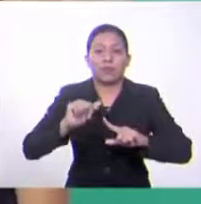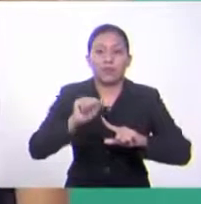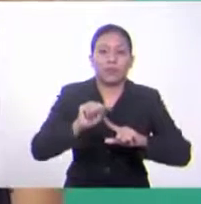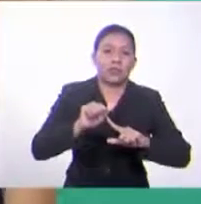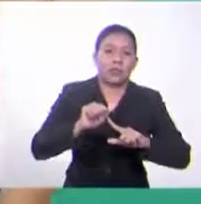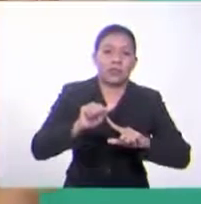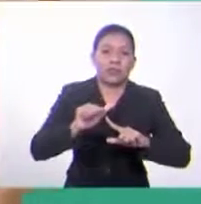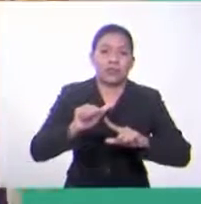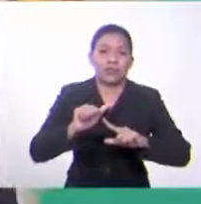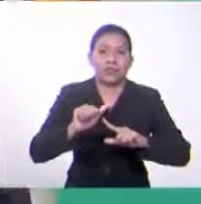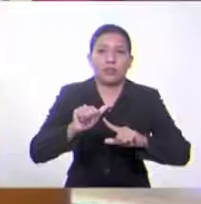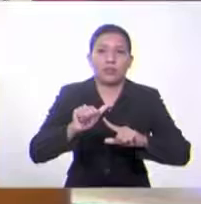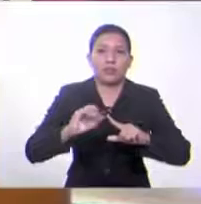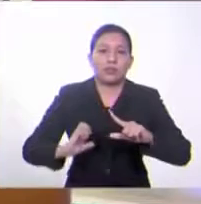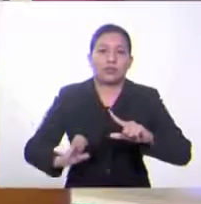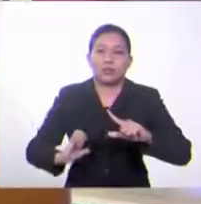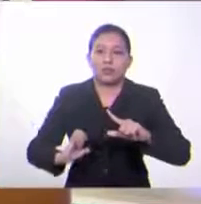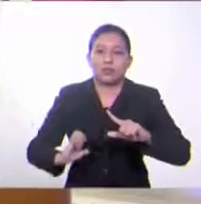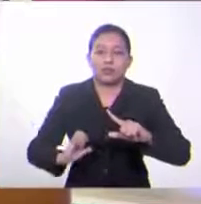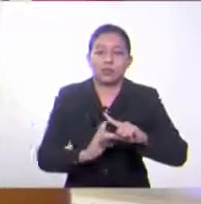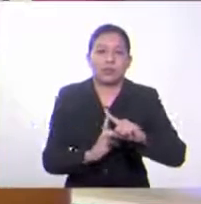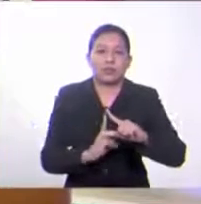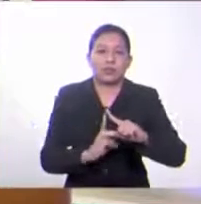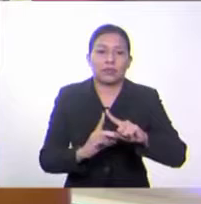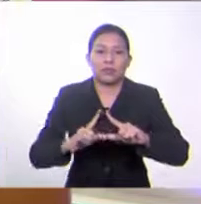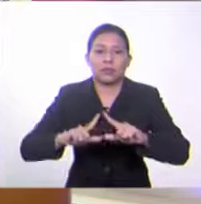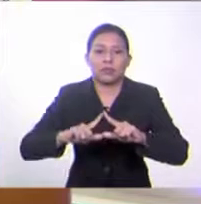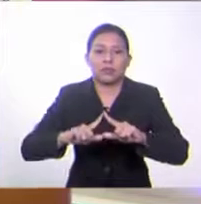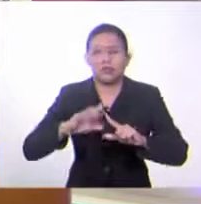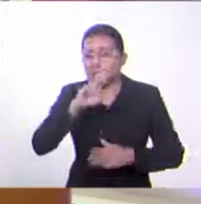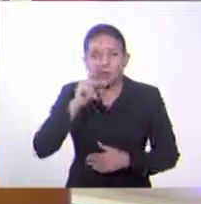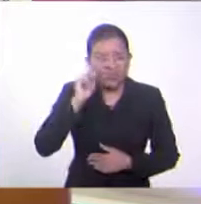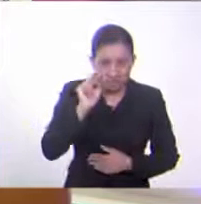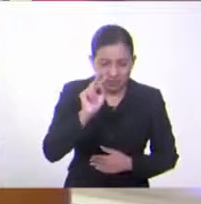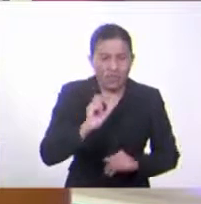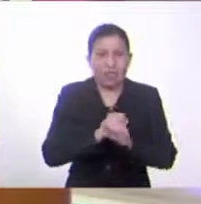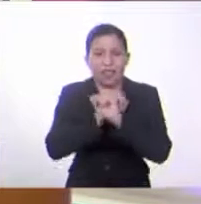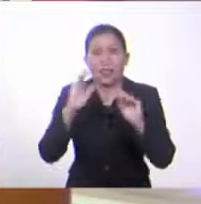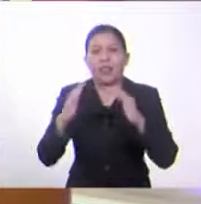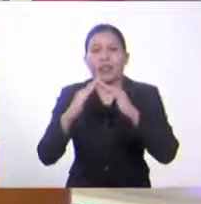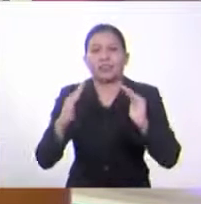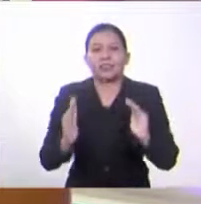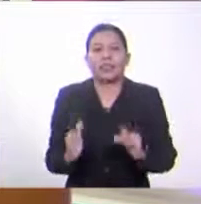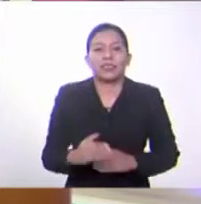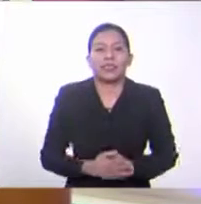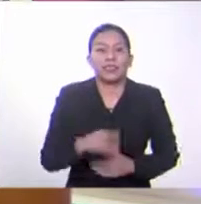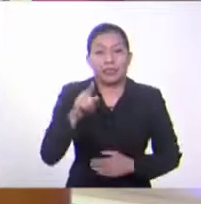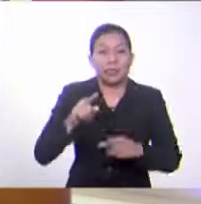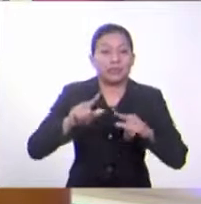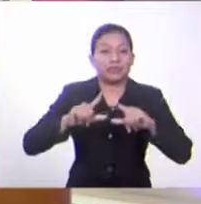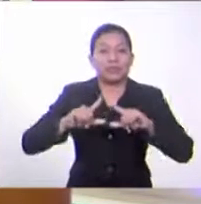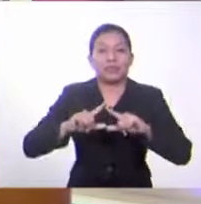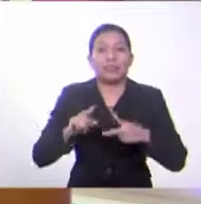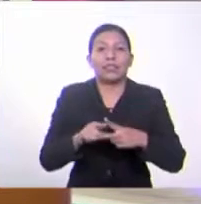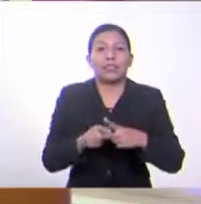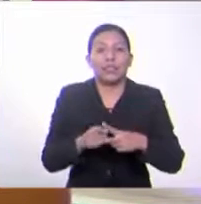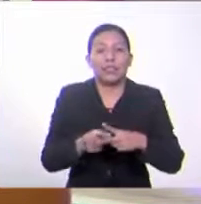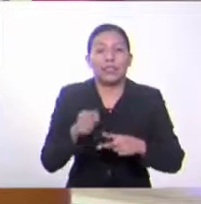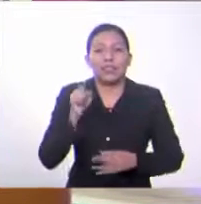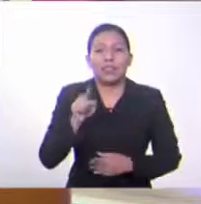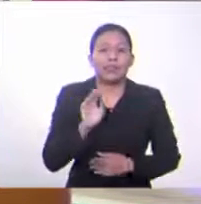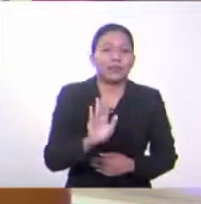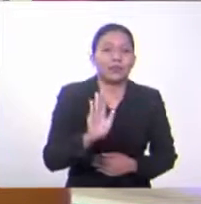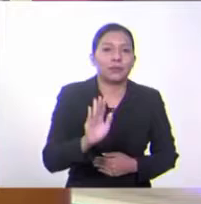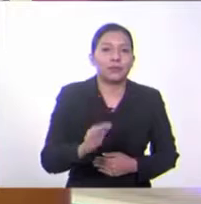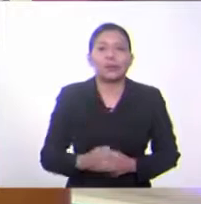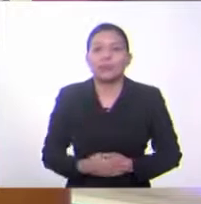ACB. Lo voy a marcar para que observen bien en casa. Este ángulo, el correspondiente